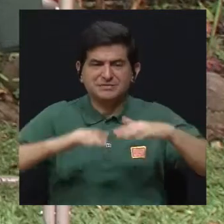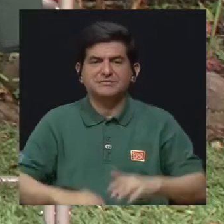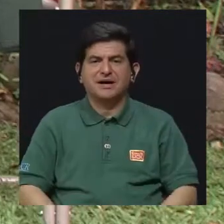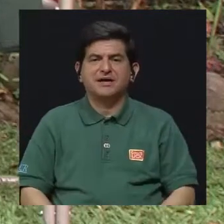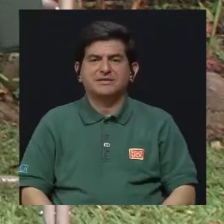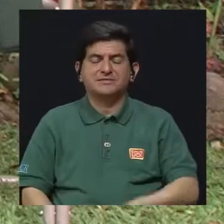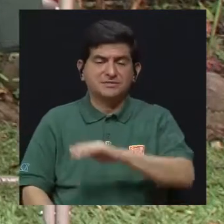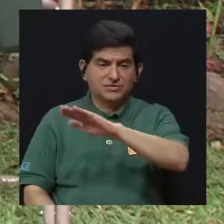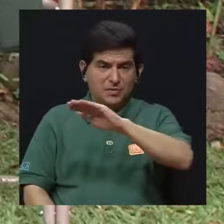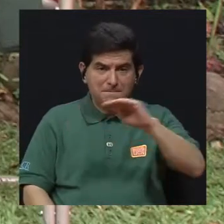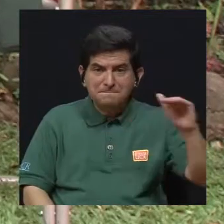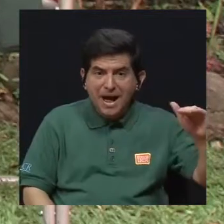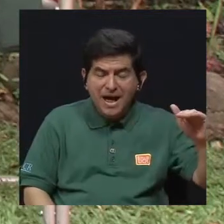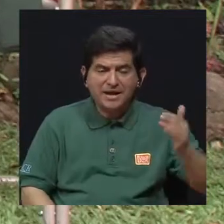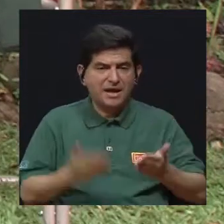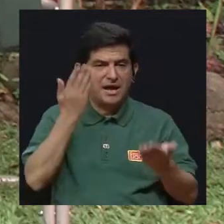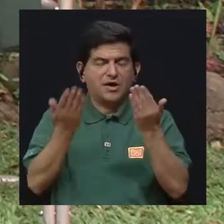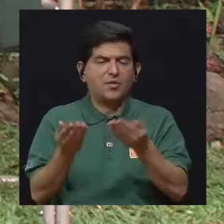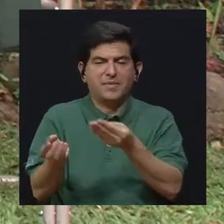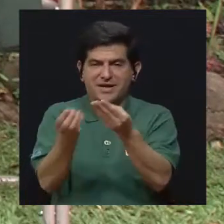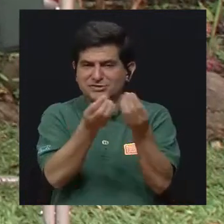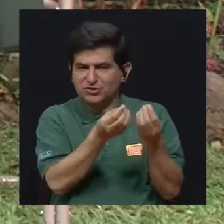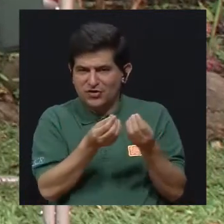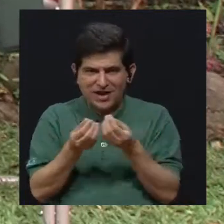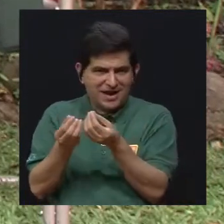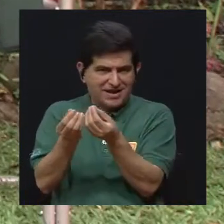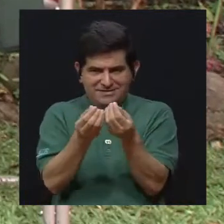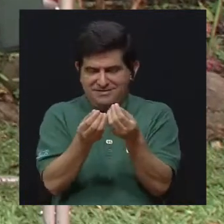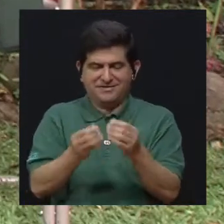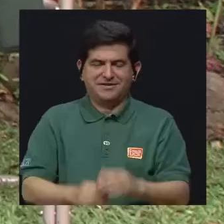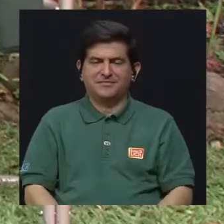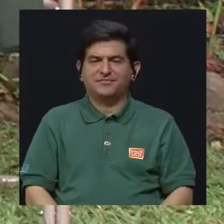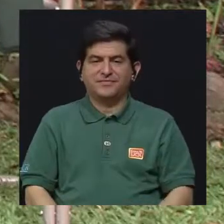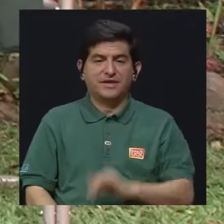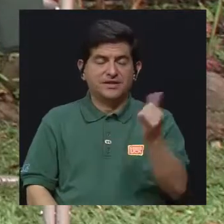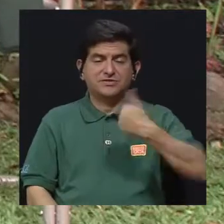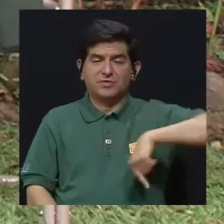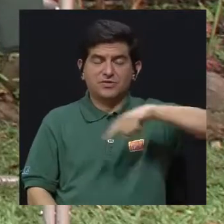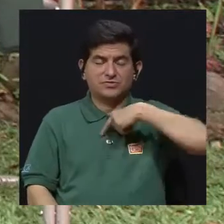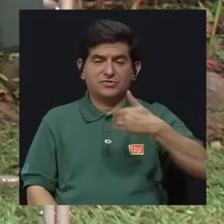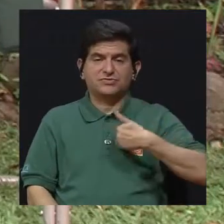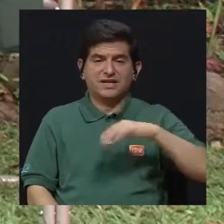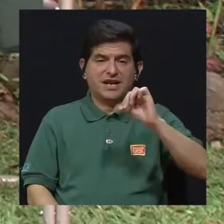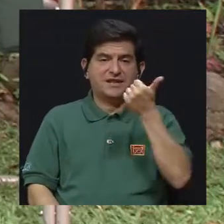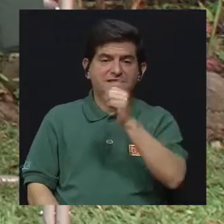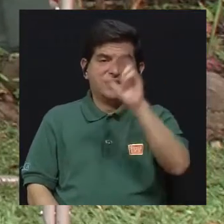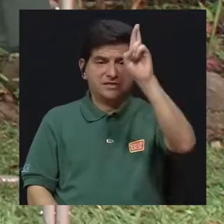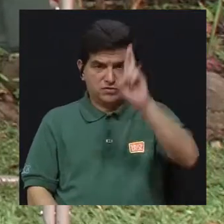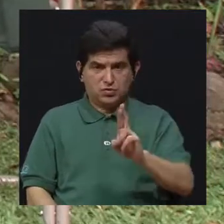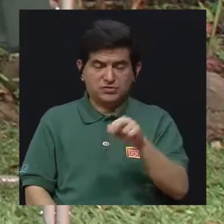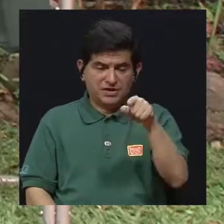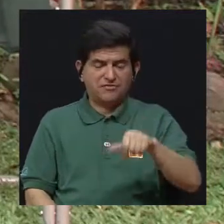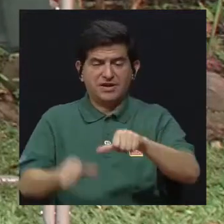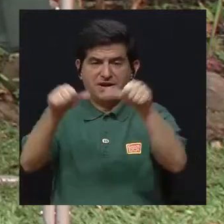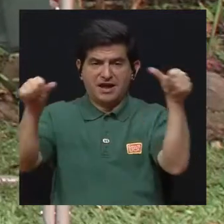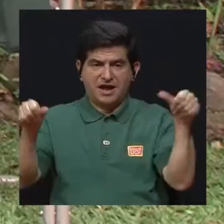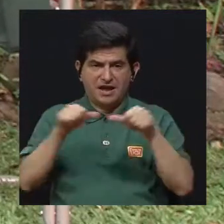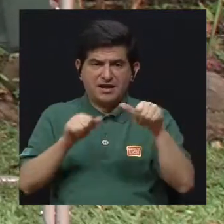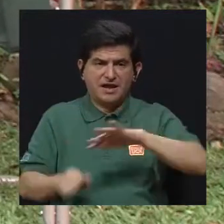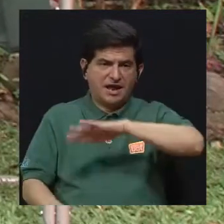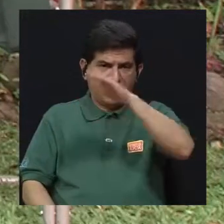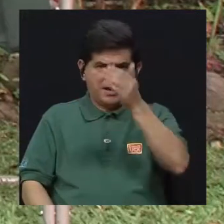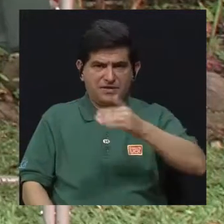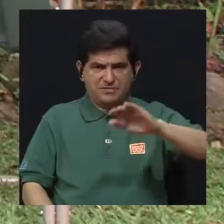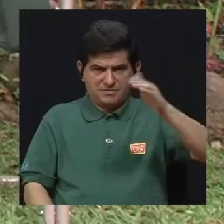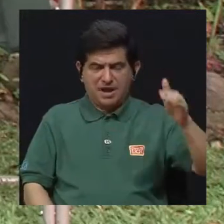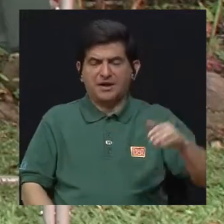o sea, 10 veces más grande en el mar que lo que es el territorio continental. O sea, es como si tuviéramos 10 Costa Ricas en la zona